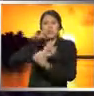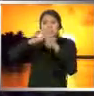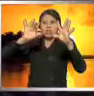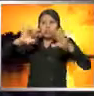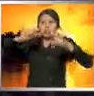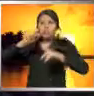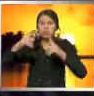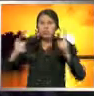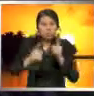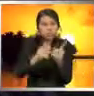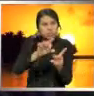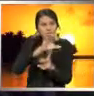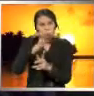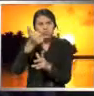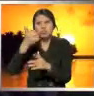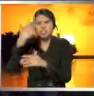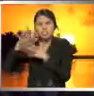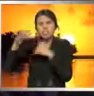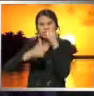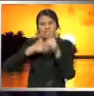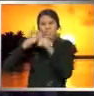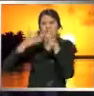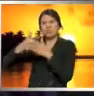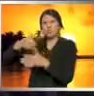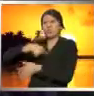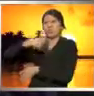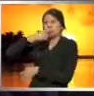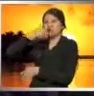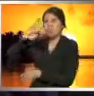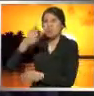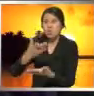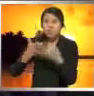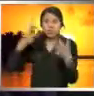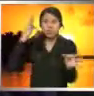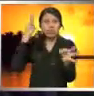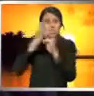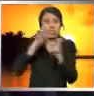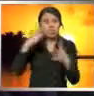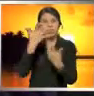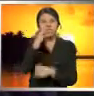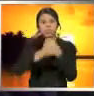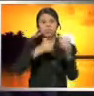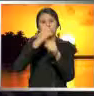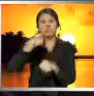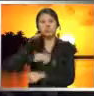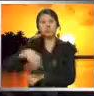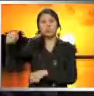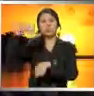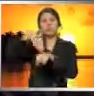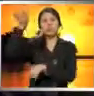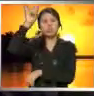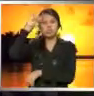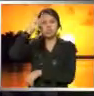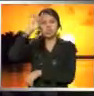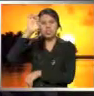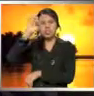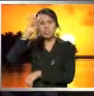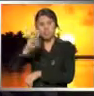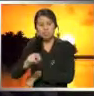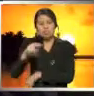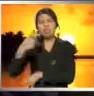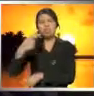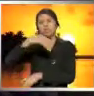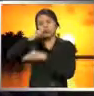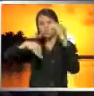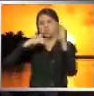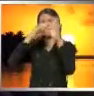el cansancio desde hace 10 años, justamente que se cumplen ahora 10 años de que publiqué Los demonios del Edén. Todos o